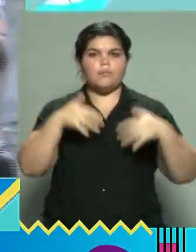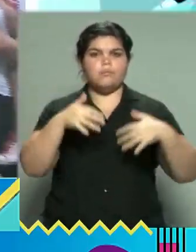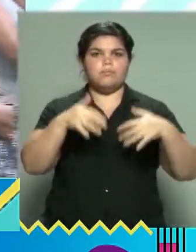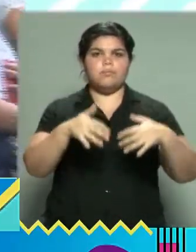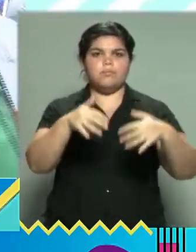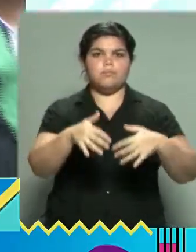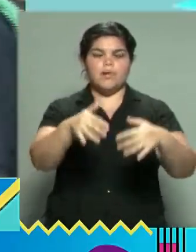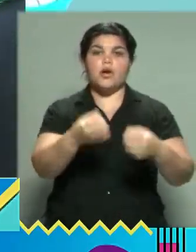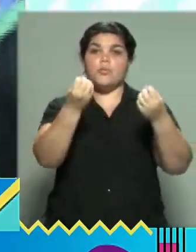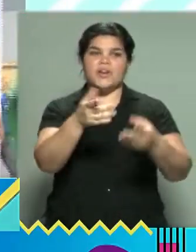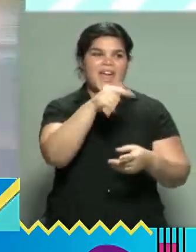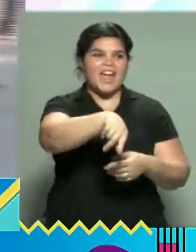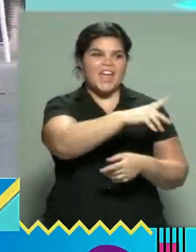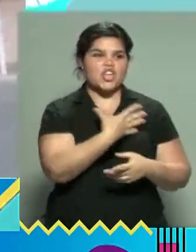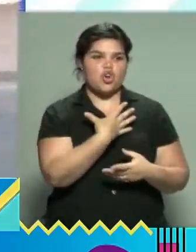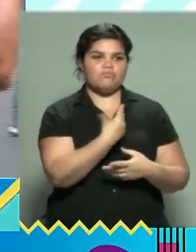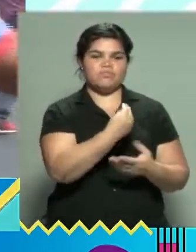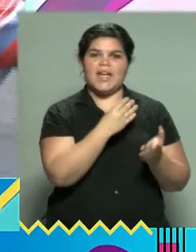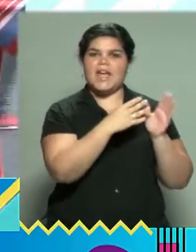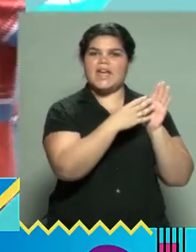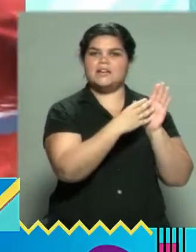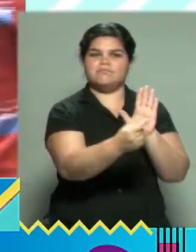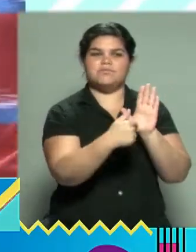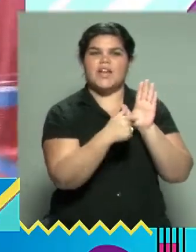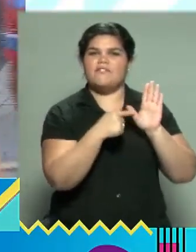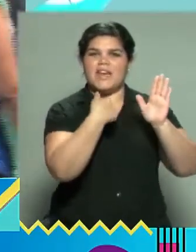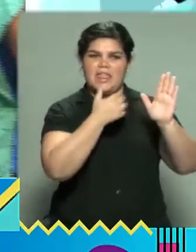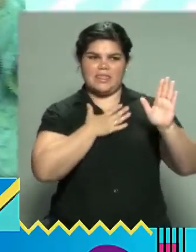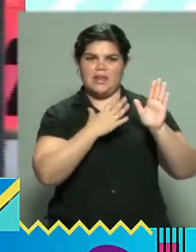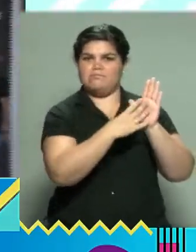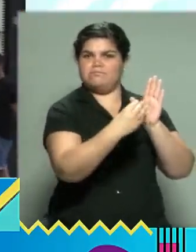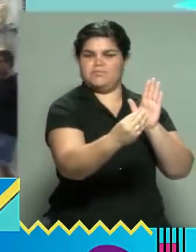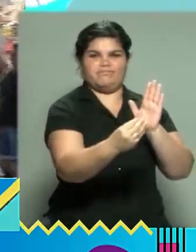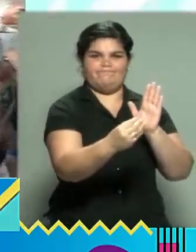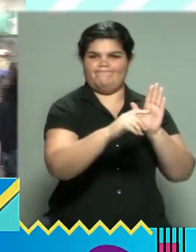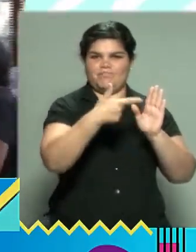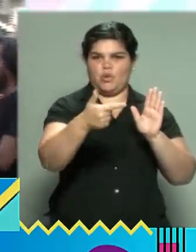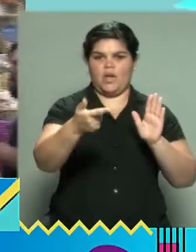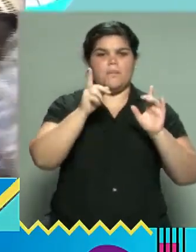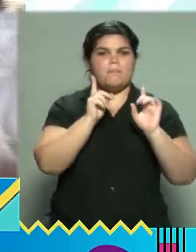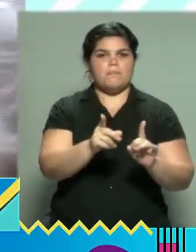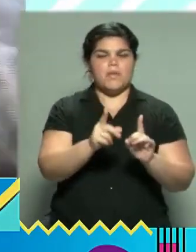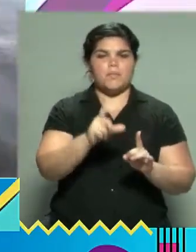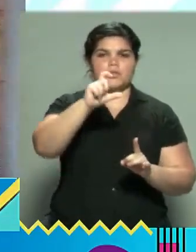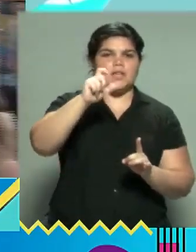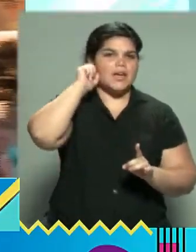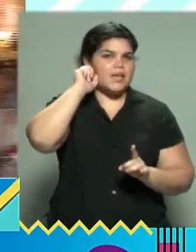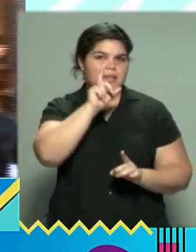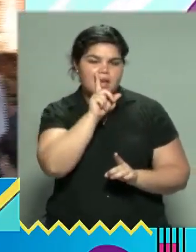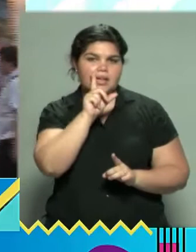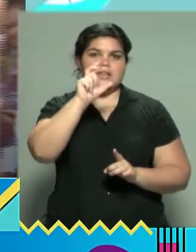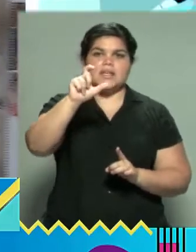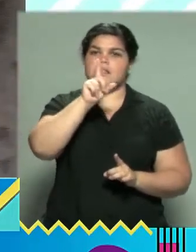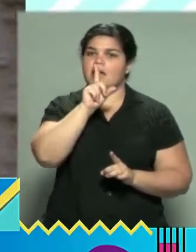sienten representados por las conducciones gremiales que hay actualmente en las principales centrales obreras, como son la CGT, la CTA. ¿Y eso no es un